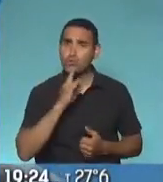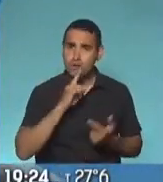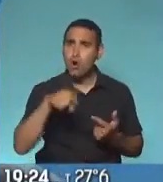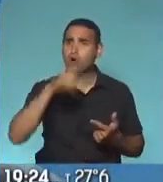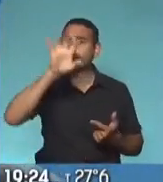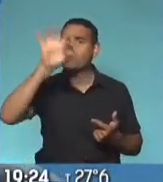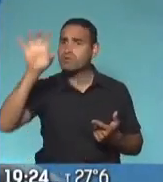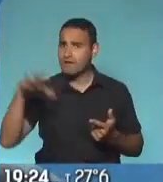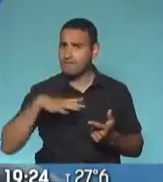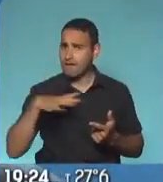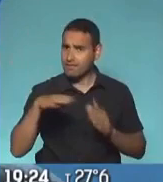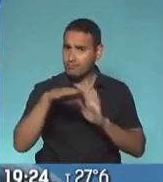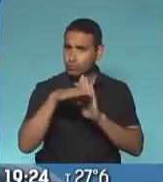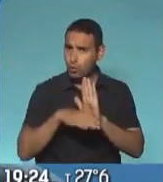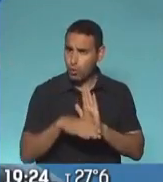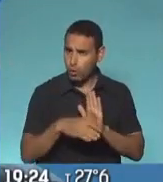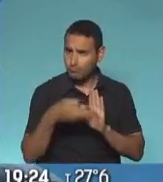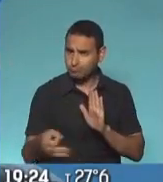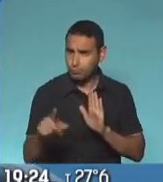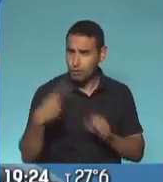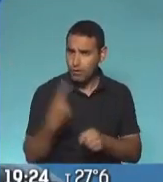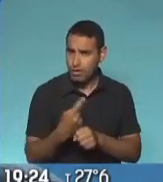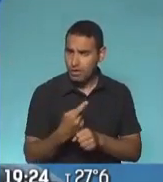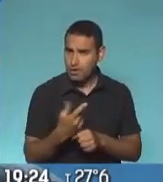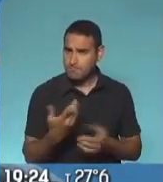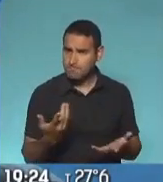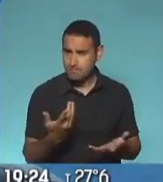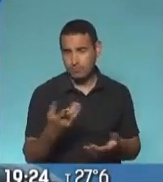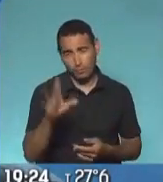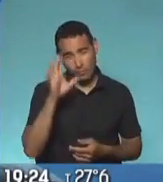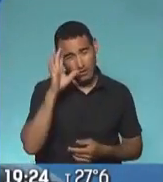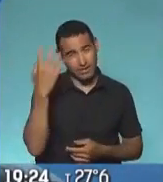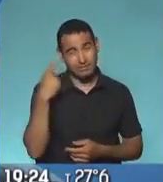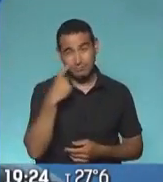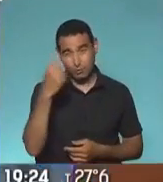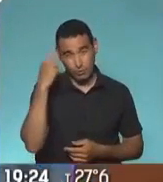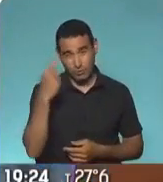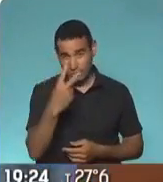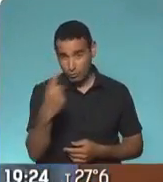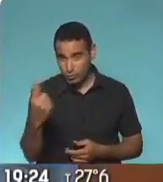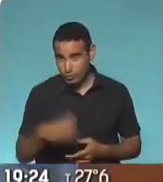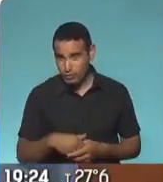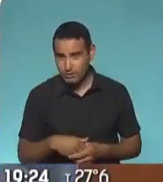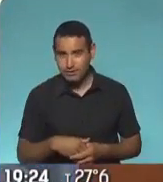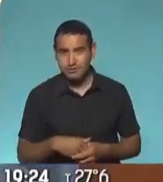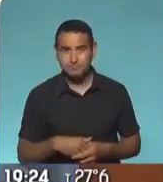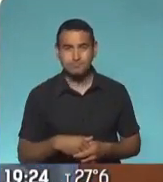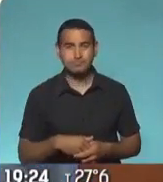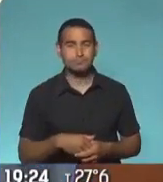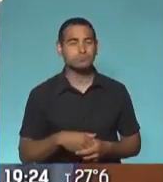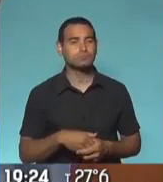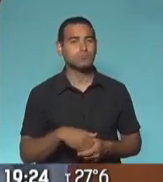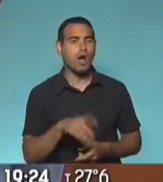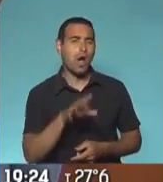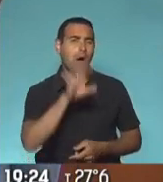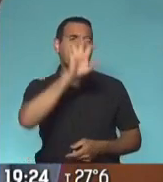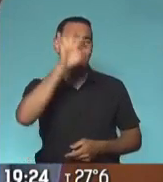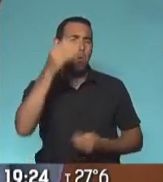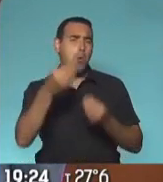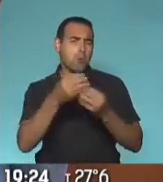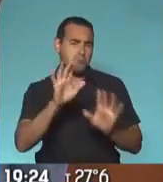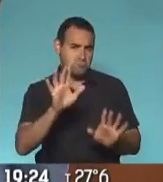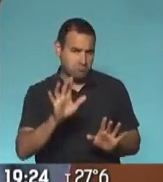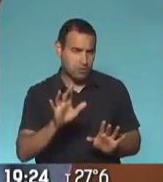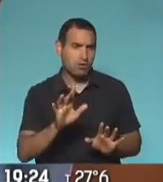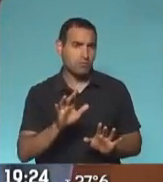donde todavía no se puede aplicar el protocolo, pese a que, como ustedes recuerdan, es de 1921? No, no son muchas,